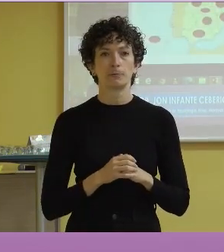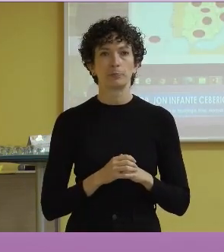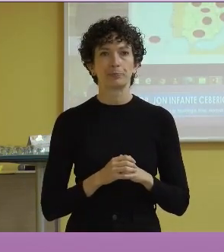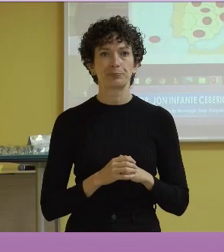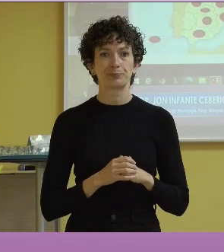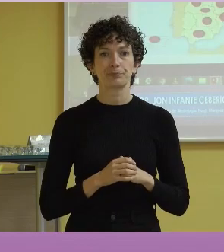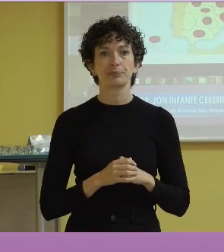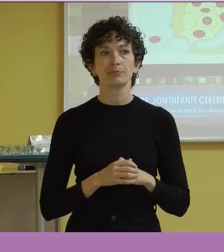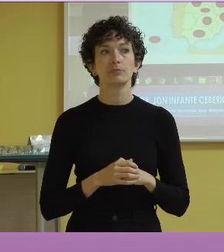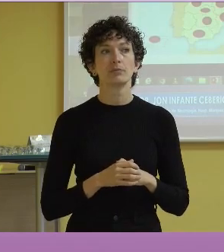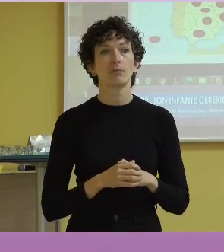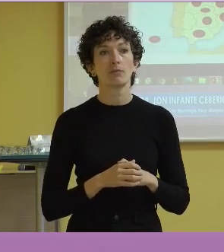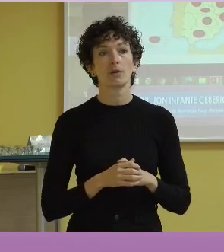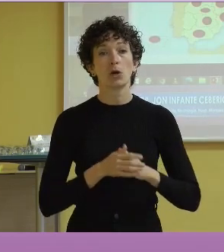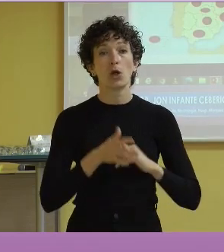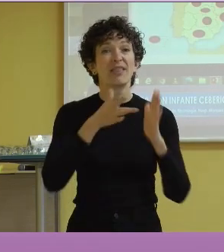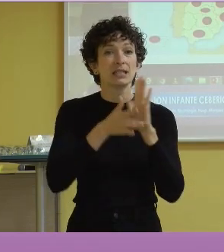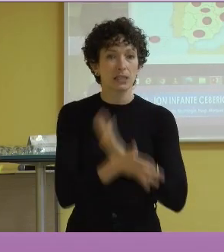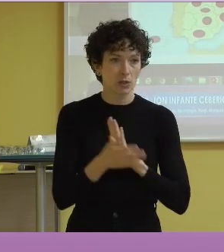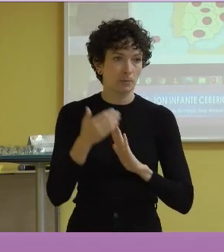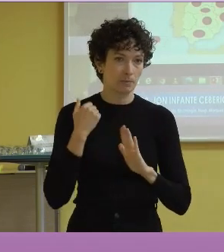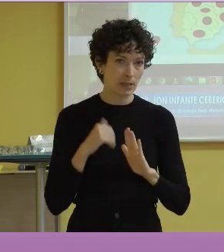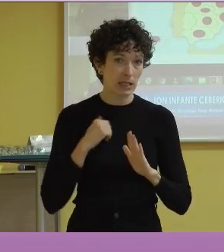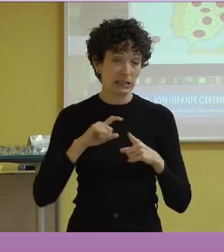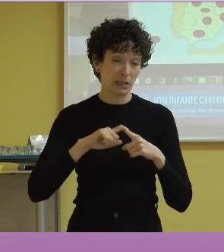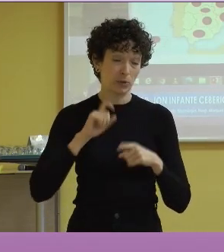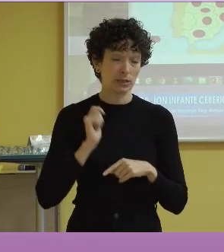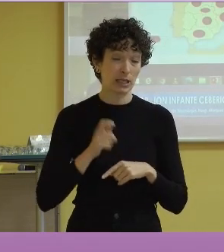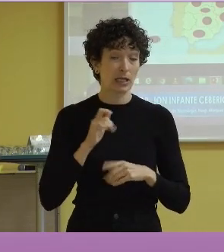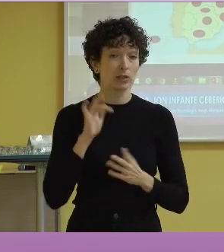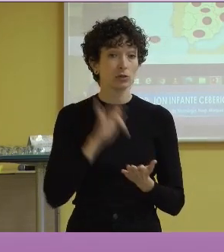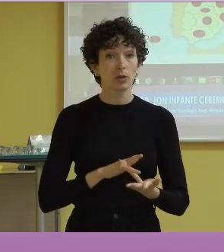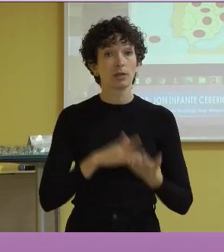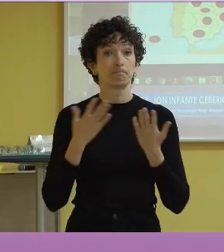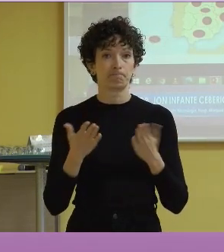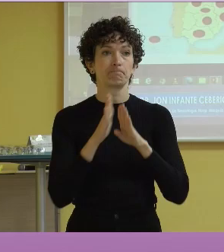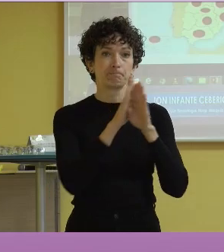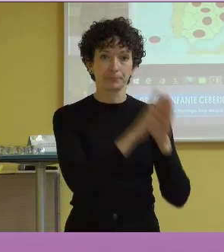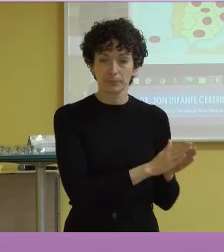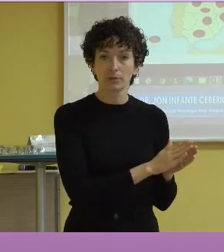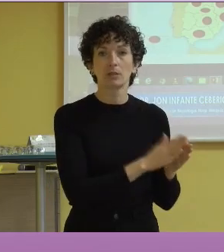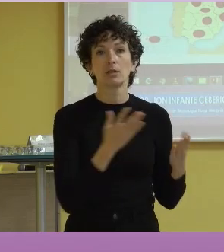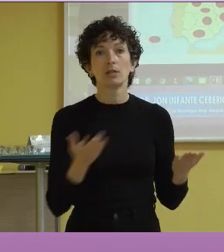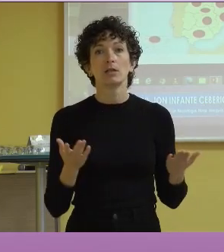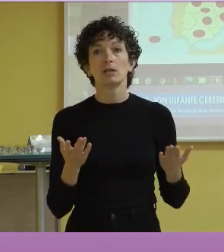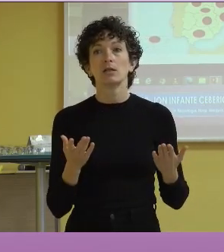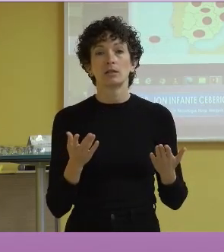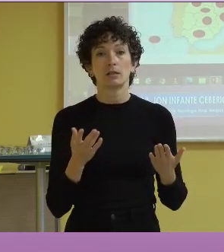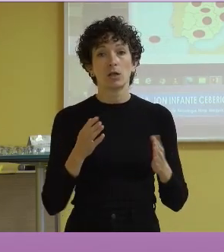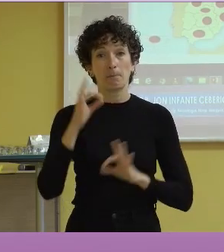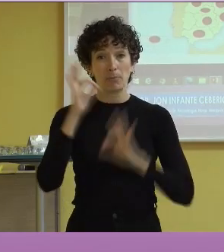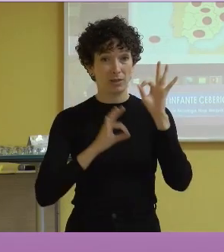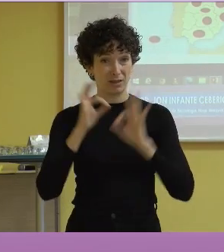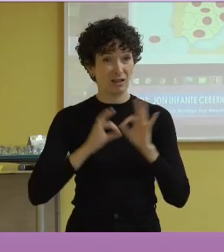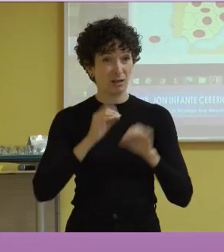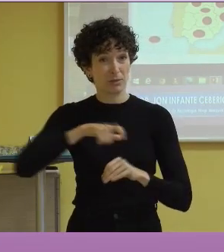Bueno, pasando un poco ya de lo que es la descripción, ¿no?, de los tipos así más frecuentes de ataxia. ¿Sabemos cuál es la prevalencia de las ataxias en España?